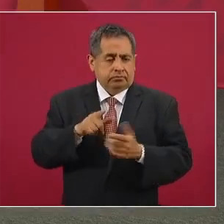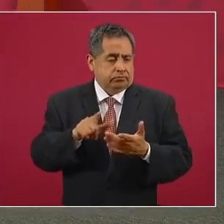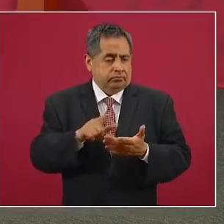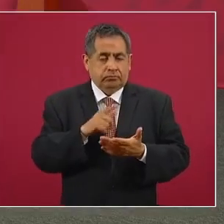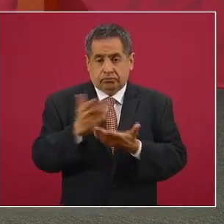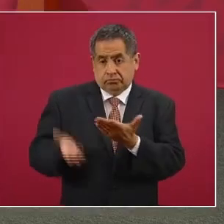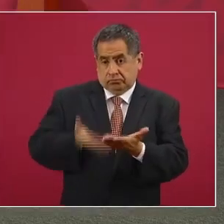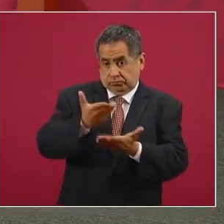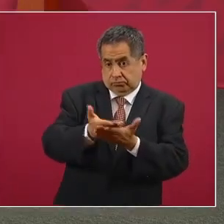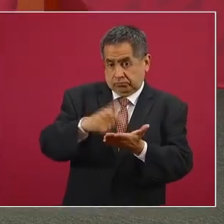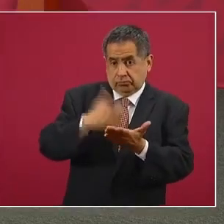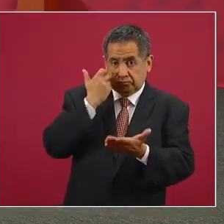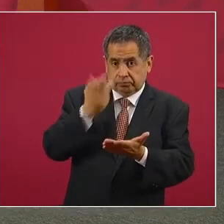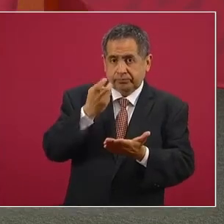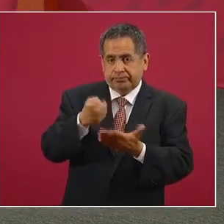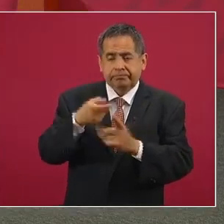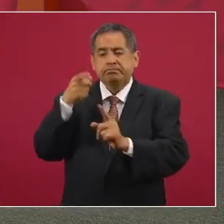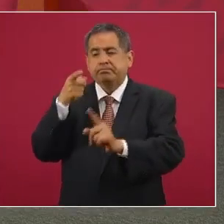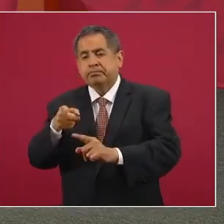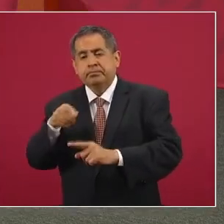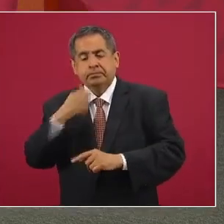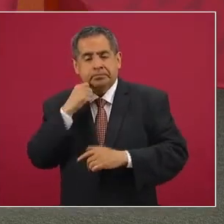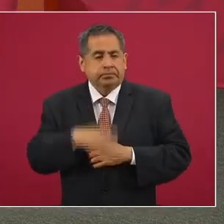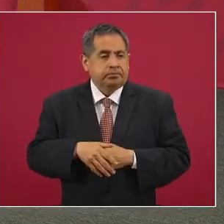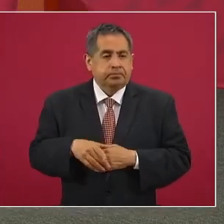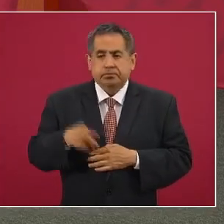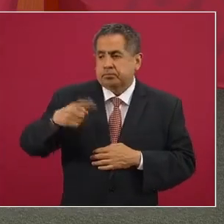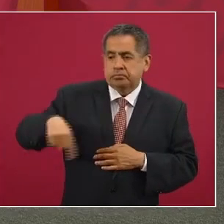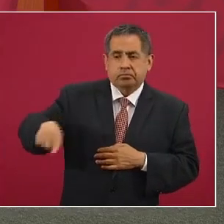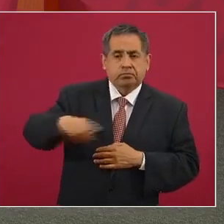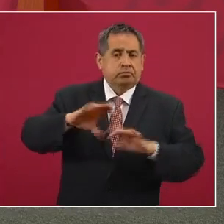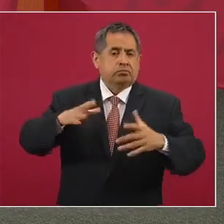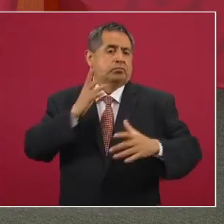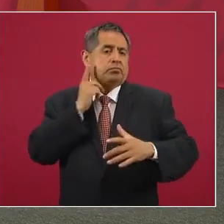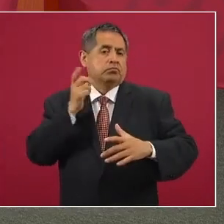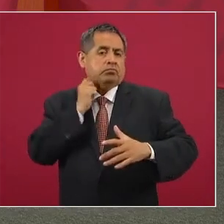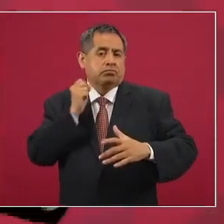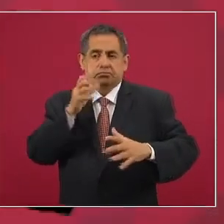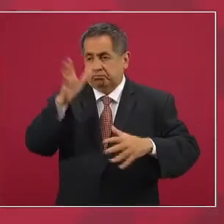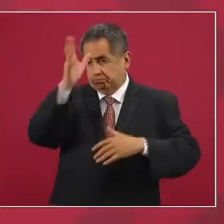estoy proponiendo. Como todavía no hay acuerdo